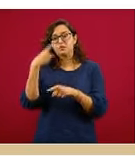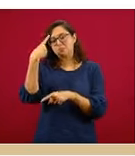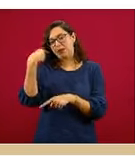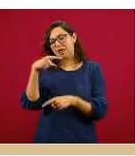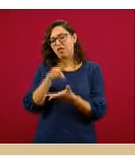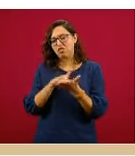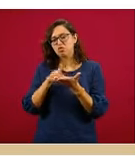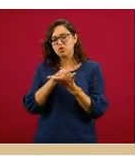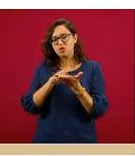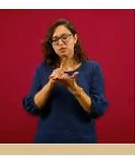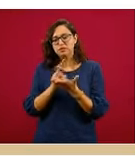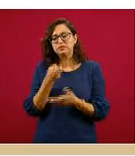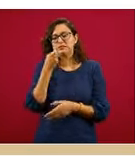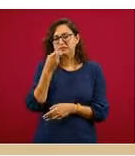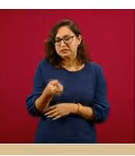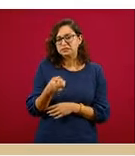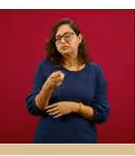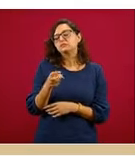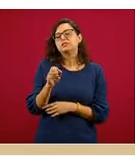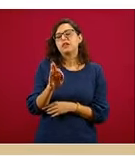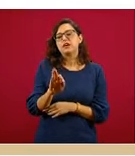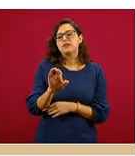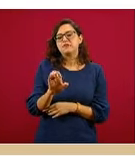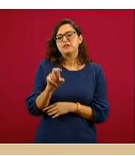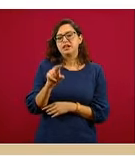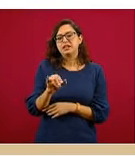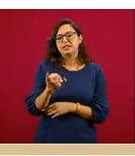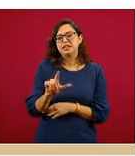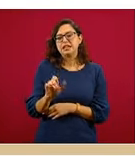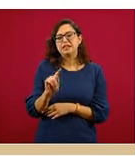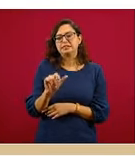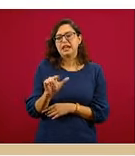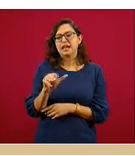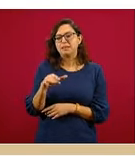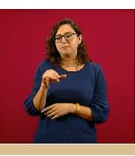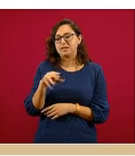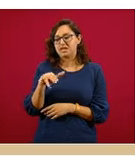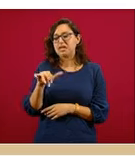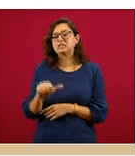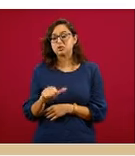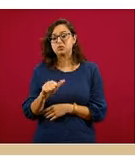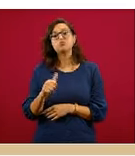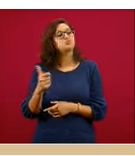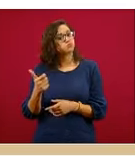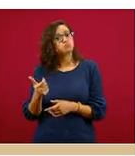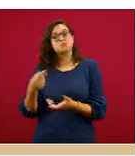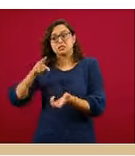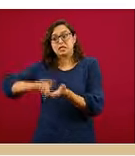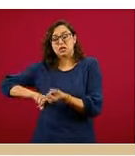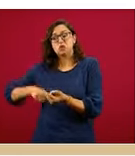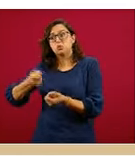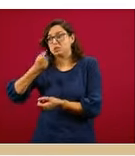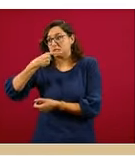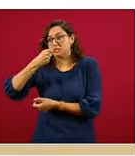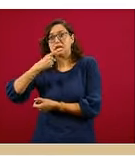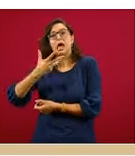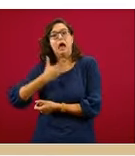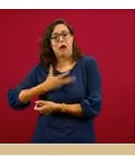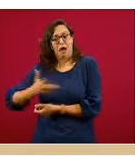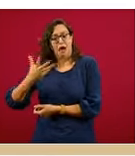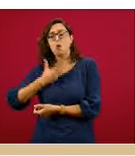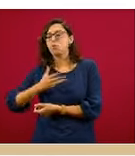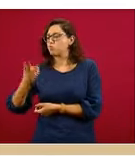Estas feniletilaminas tienen usos legítimos, se utilizan en la medicina todos los días en todo el planeta y